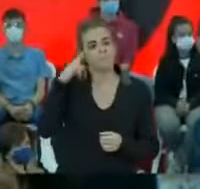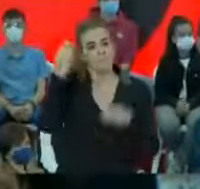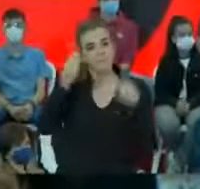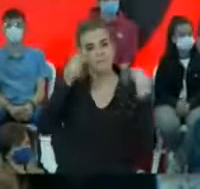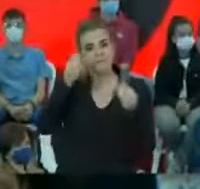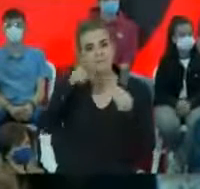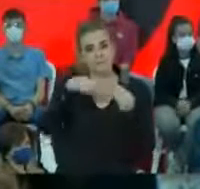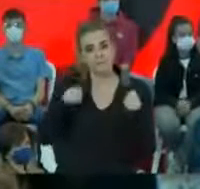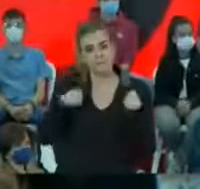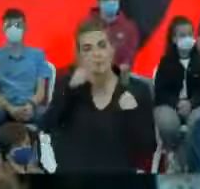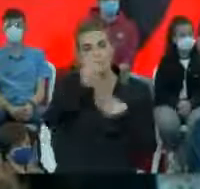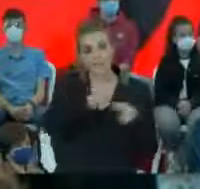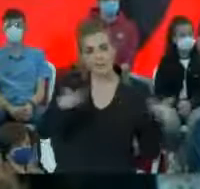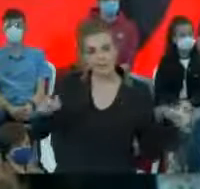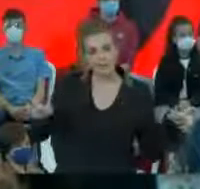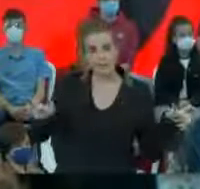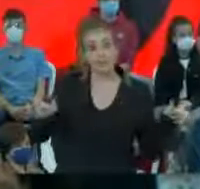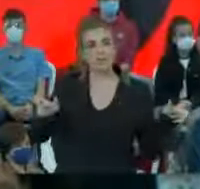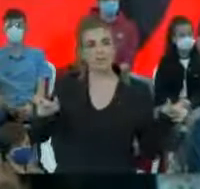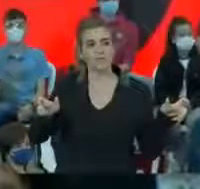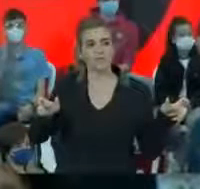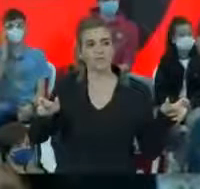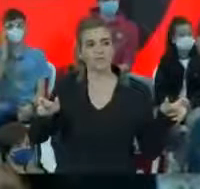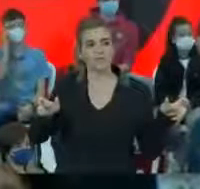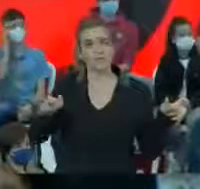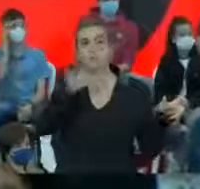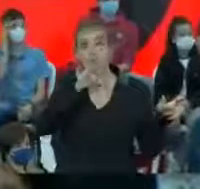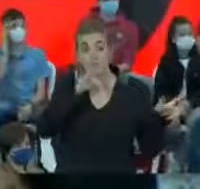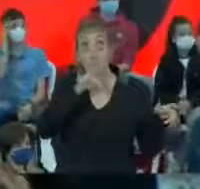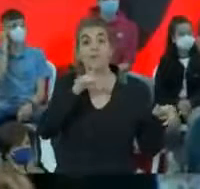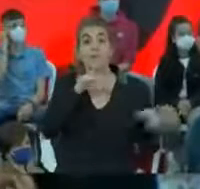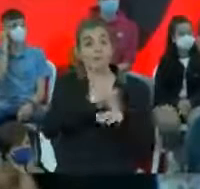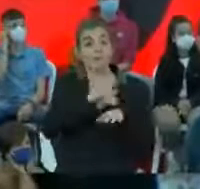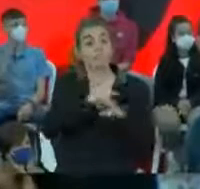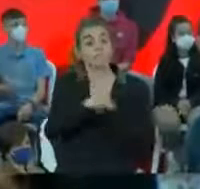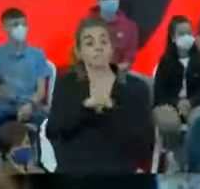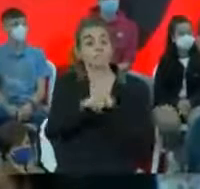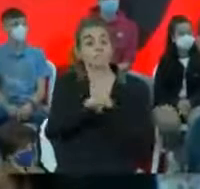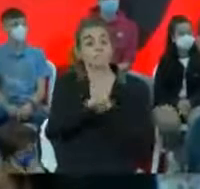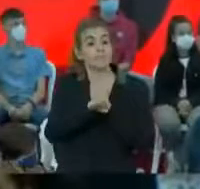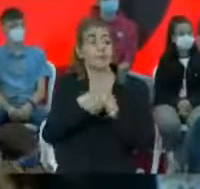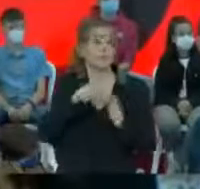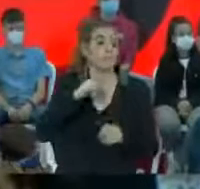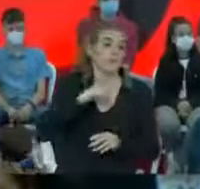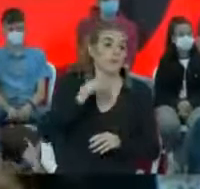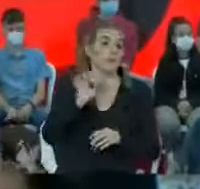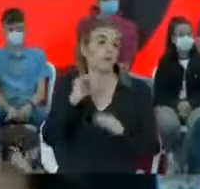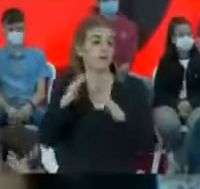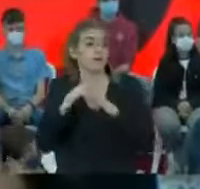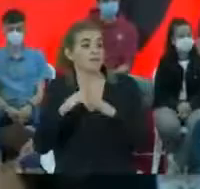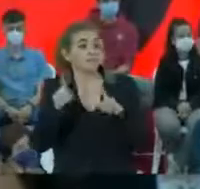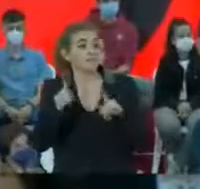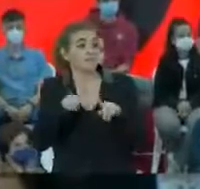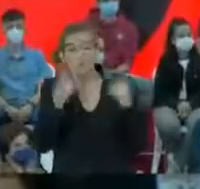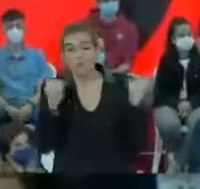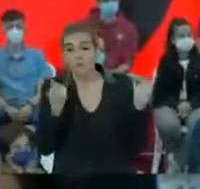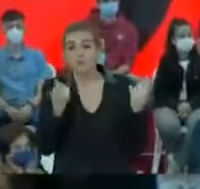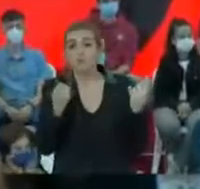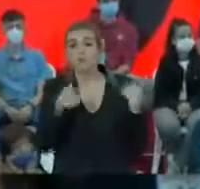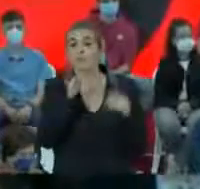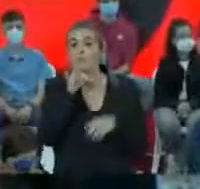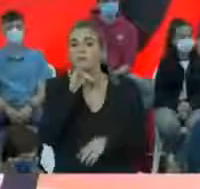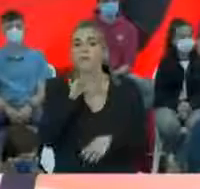ellos y sobre todo en aquellos que todavía padecen la enfermedad, que están o bien hospitalizados o en sus casas con la